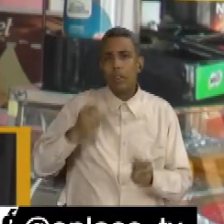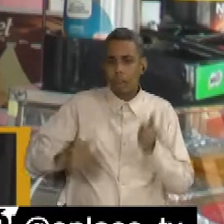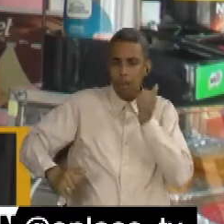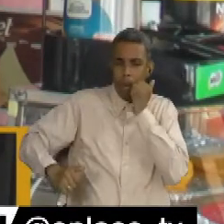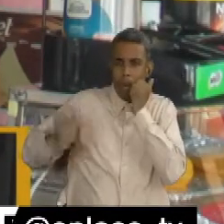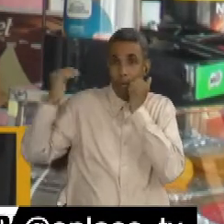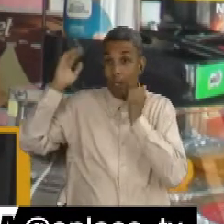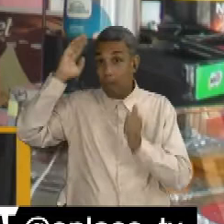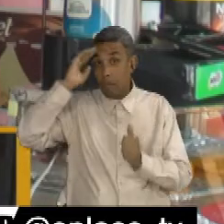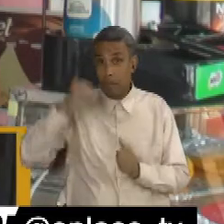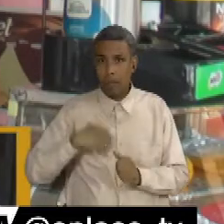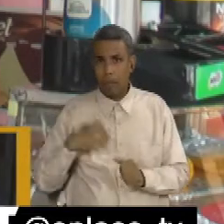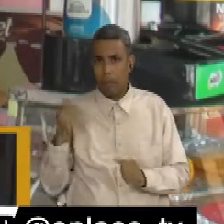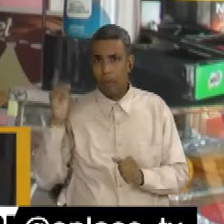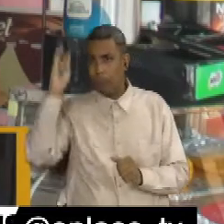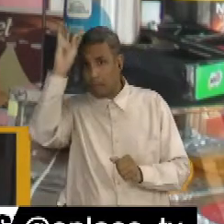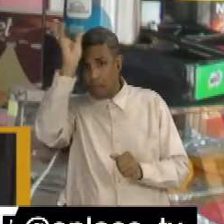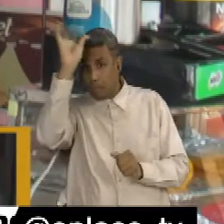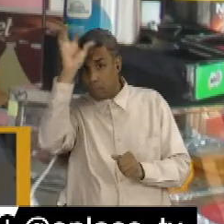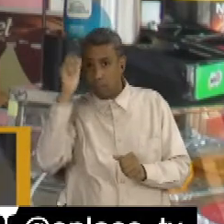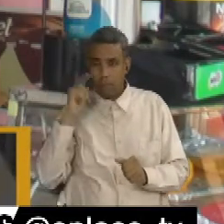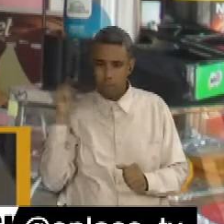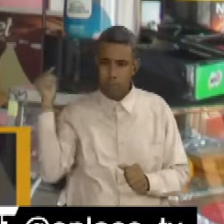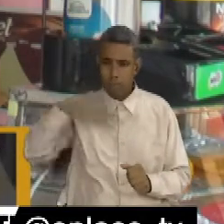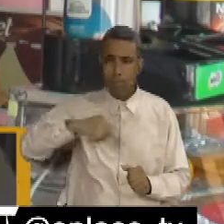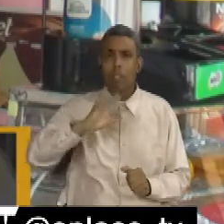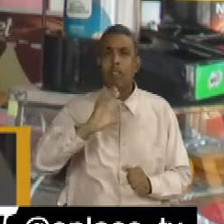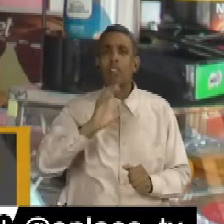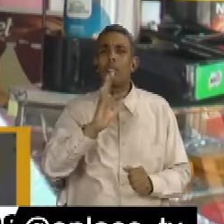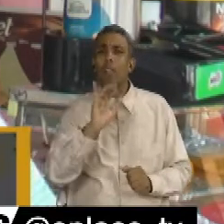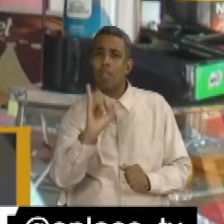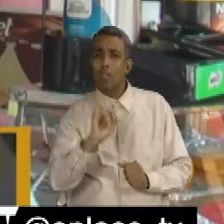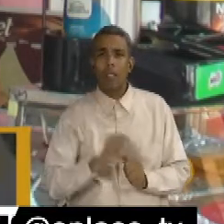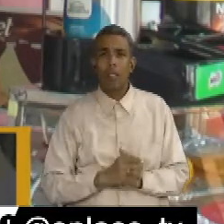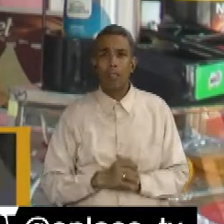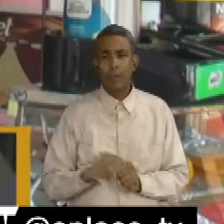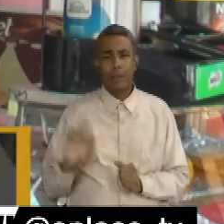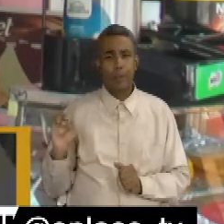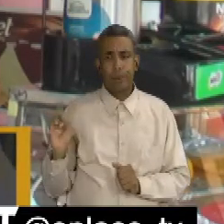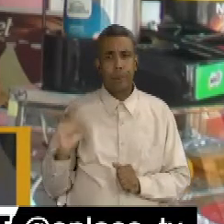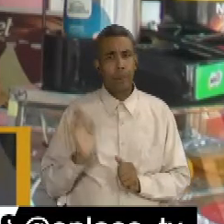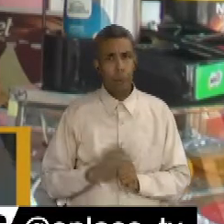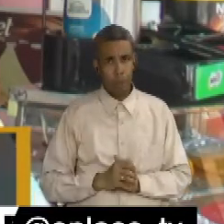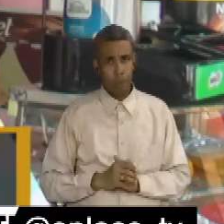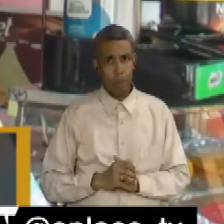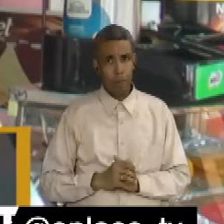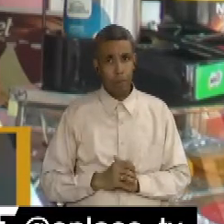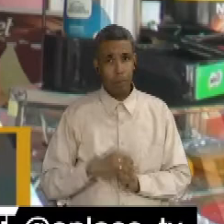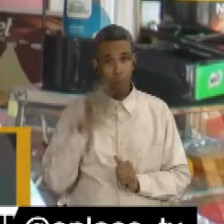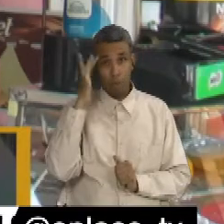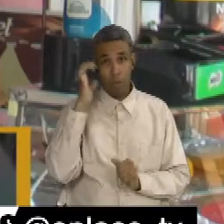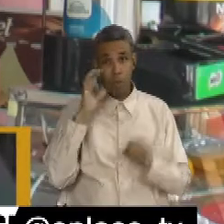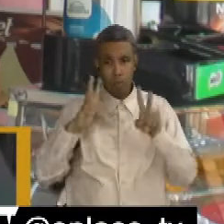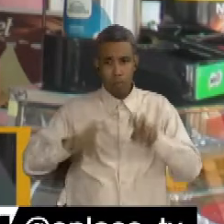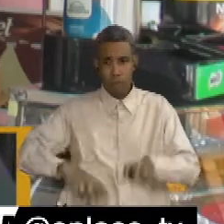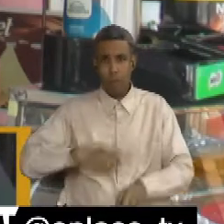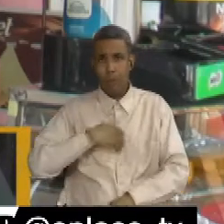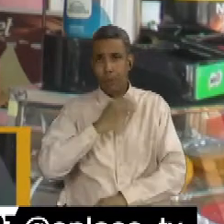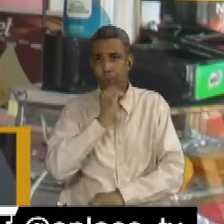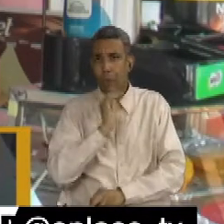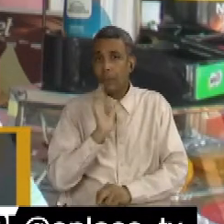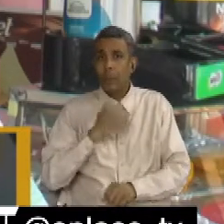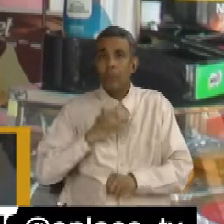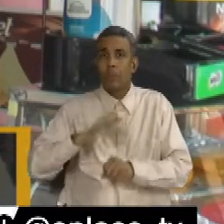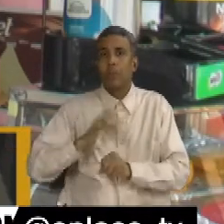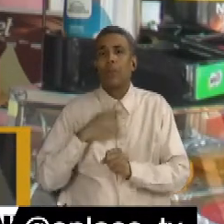vino pues al cuadrante, no llegó el CTI, tocó cerrar y vámonos porque no llegó el CTI que es el encargado de investigar, entonces no se pudo